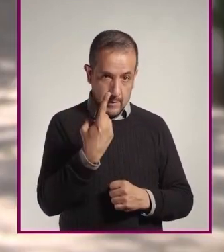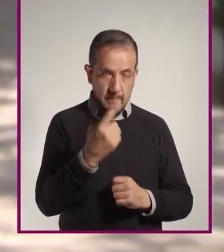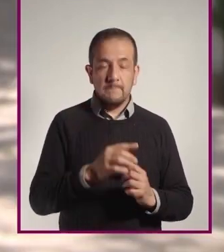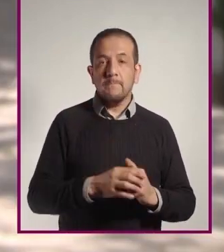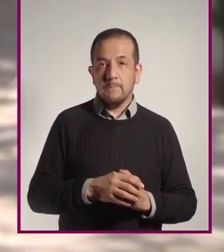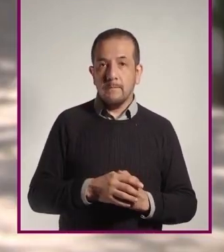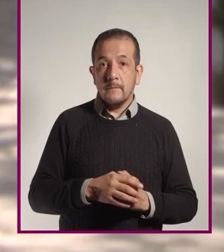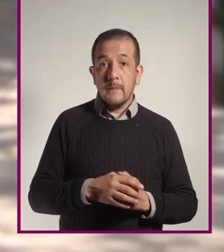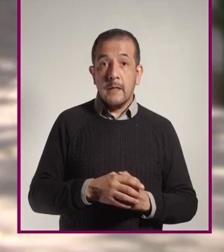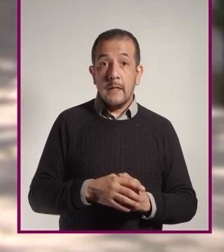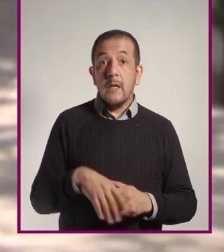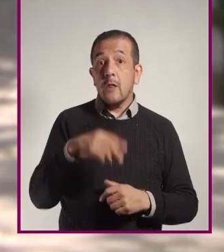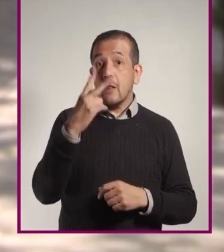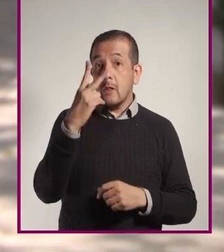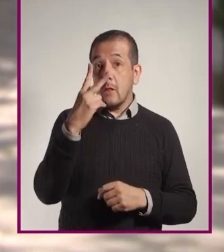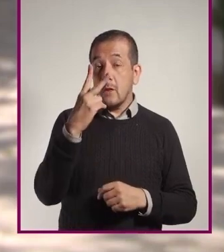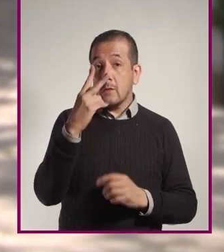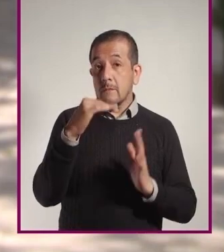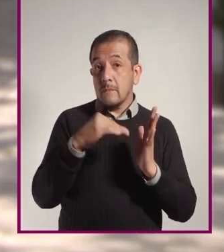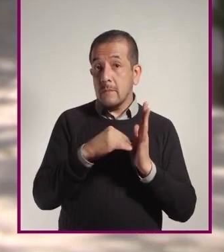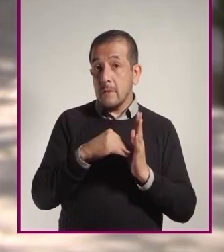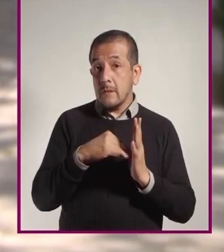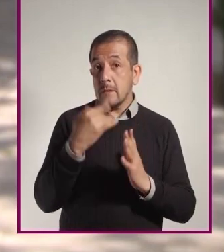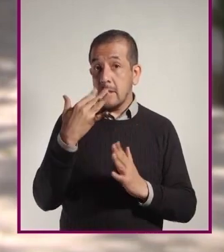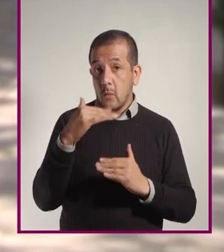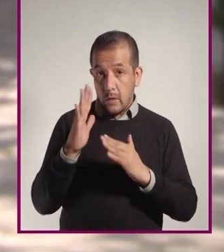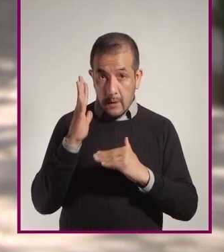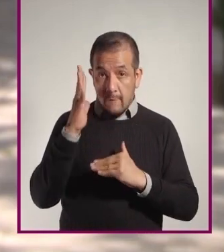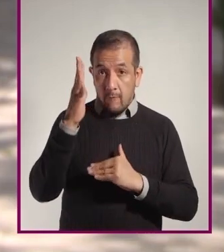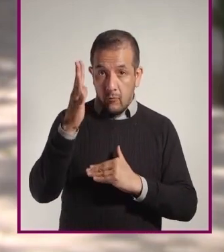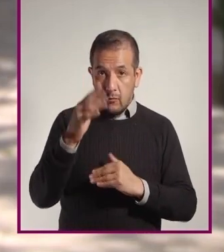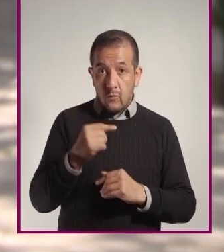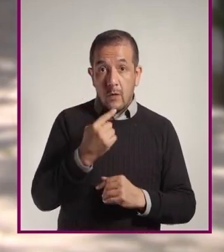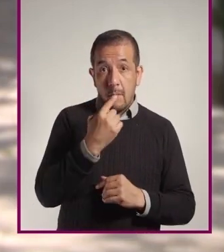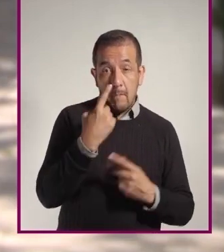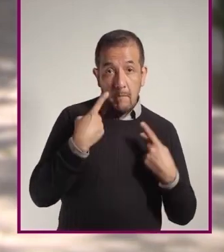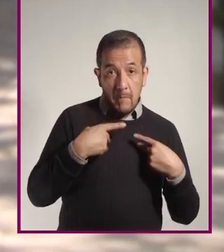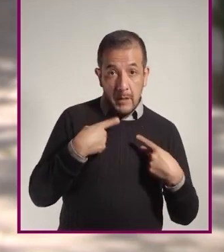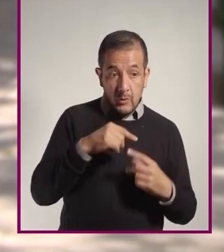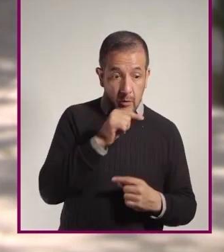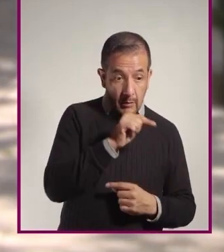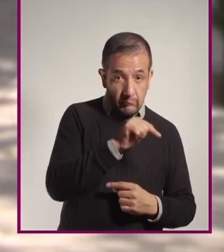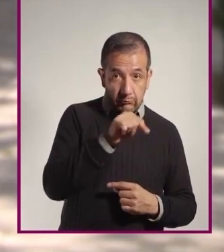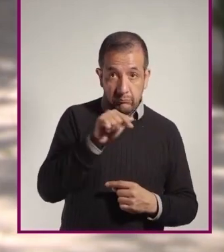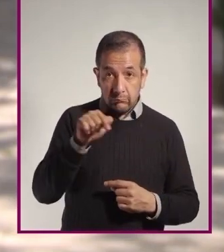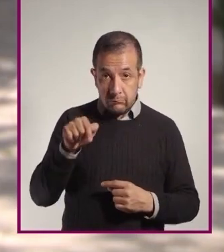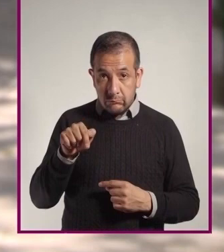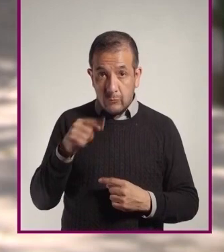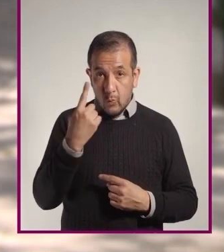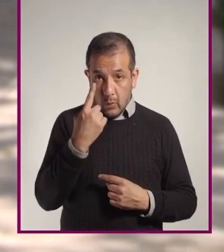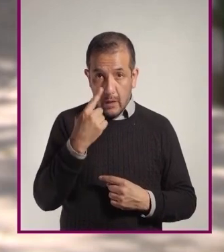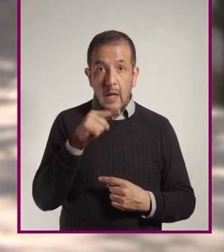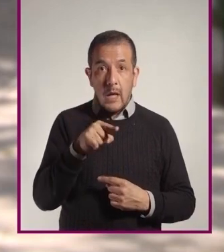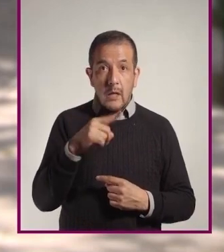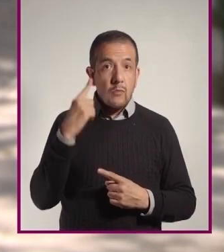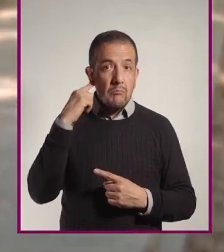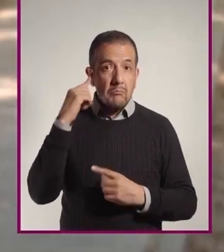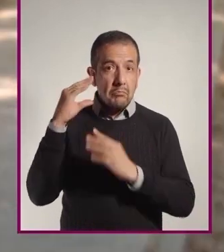Se calcula que en el 2050, 1 de cada 10 personas sufrirá una pérdida de la audición